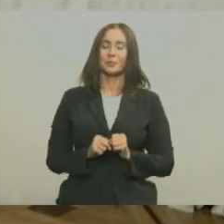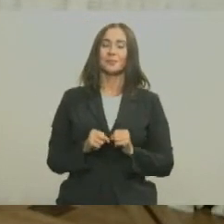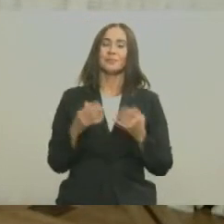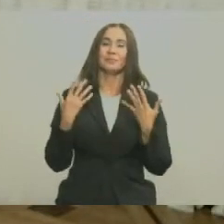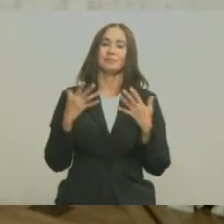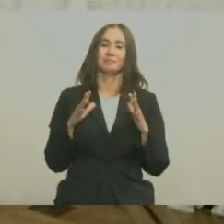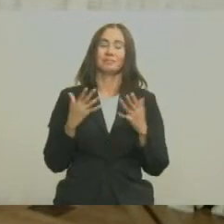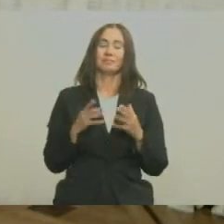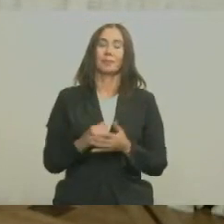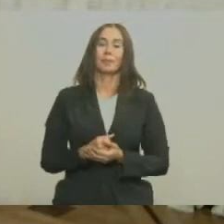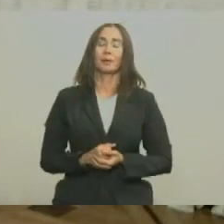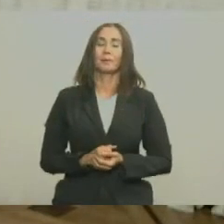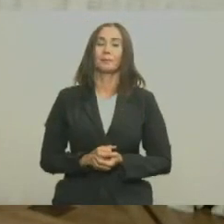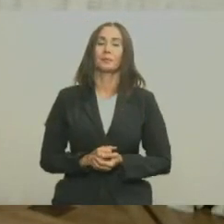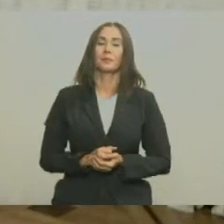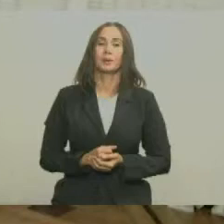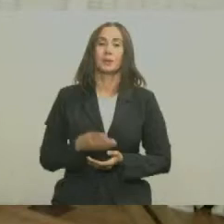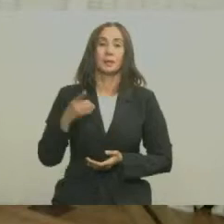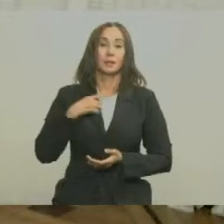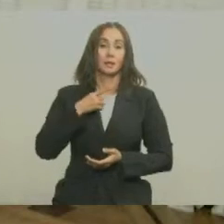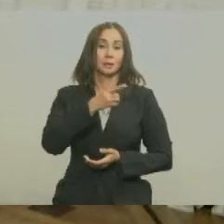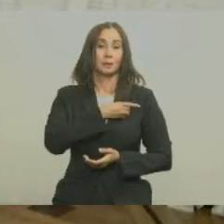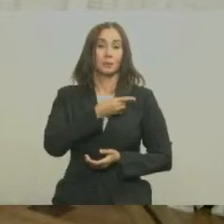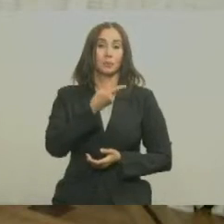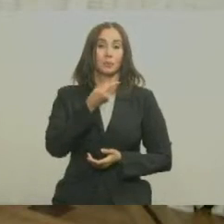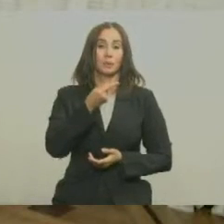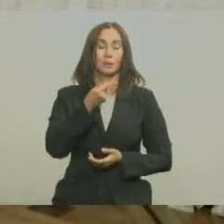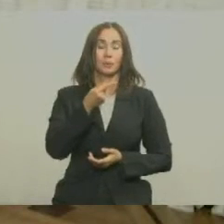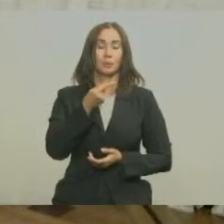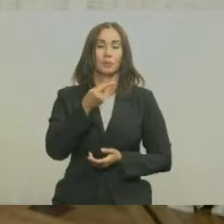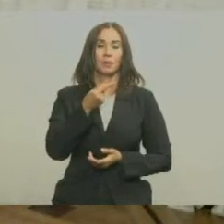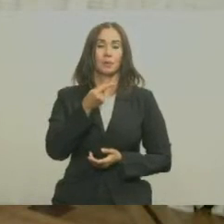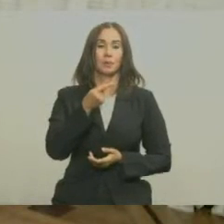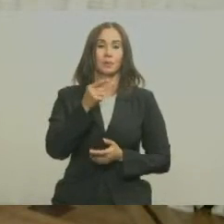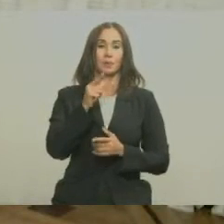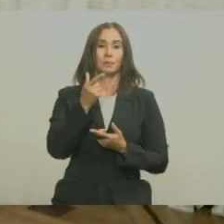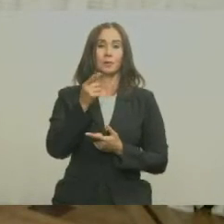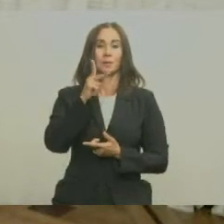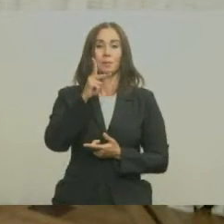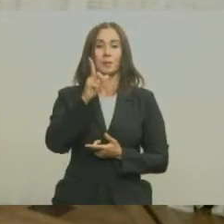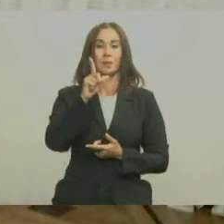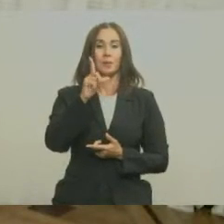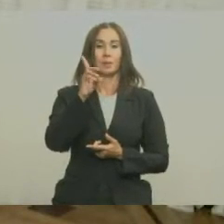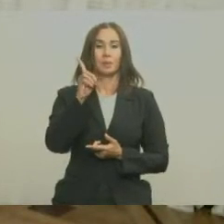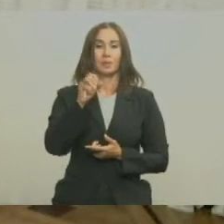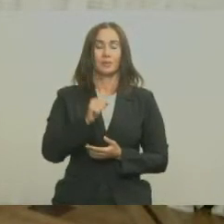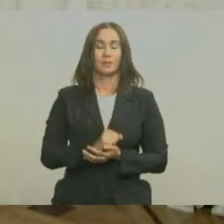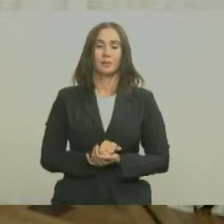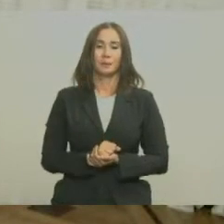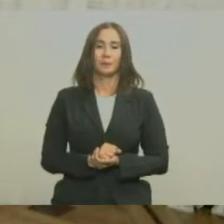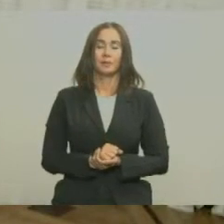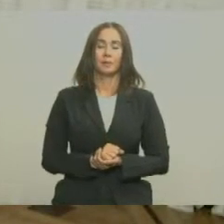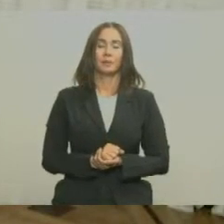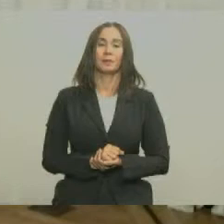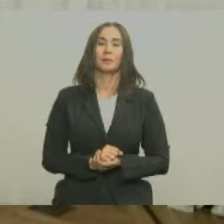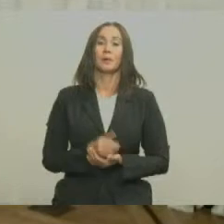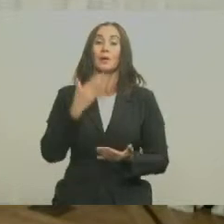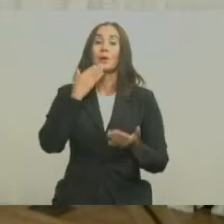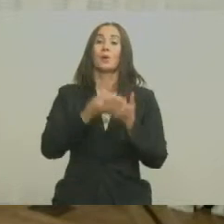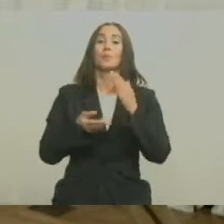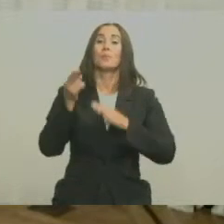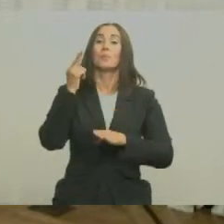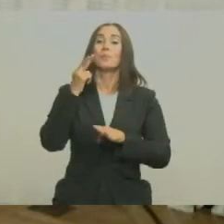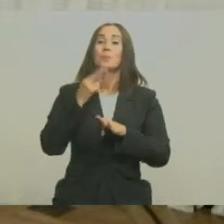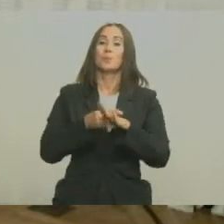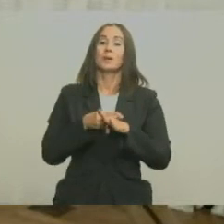El diputado Gustavo Sánchez, del Partido de la Liberación Dominicana. Bien, buenas